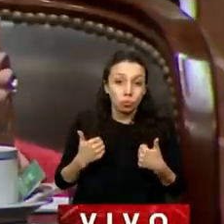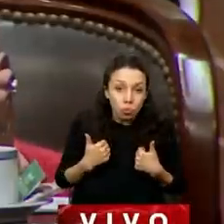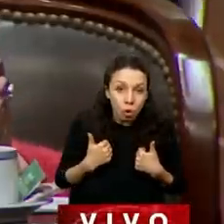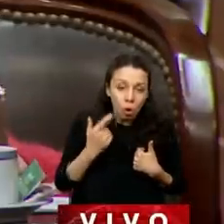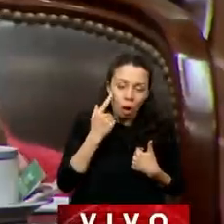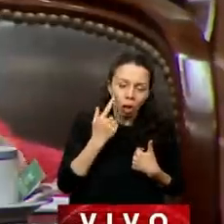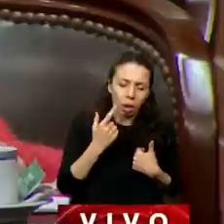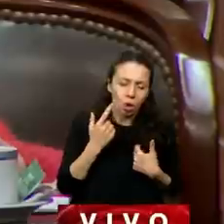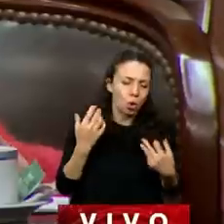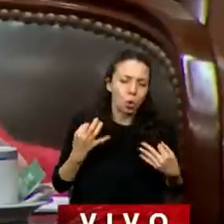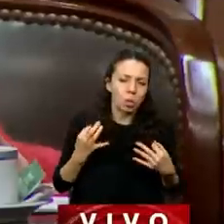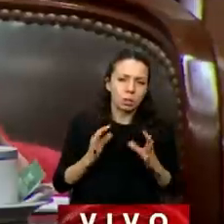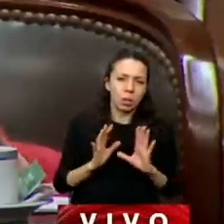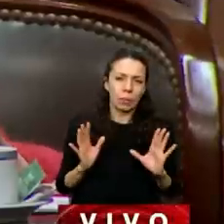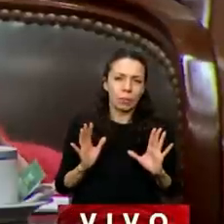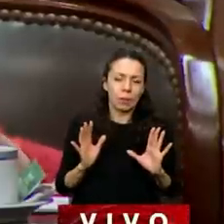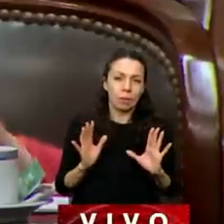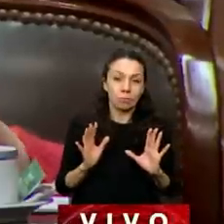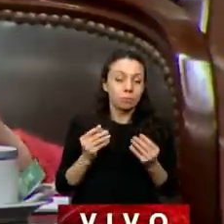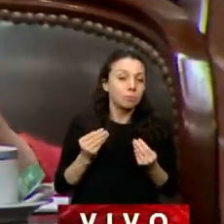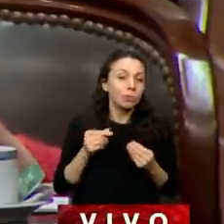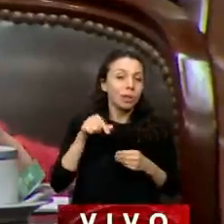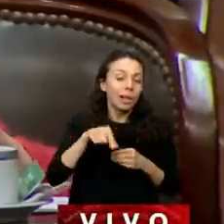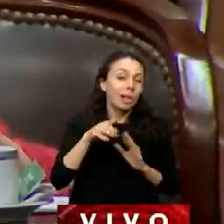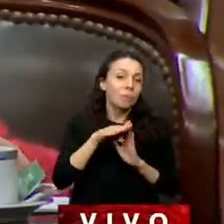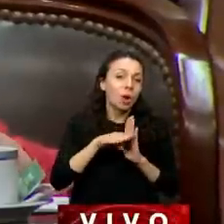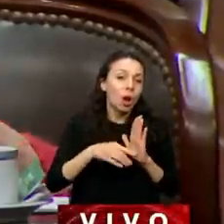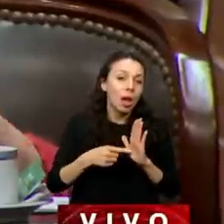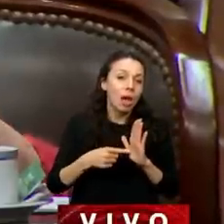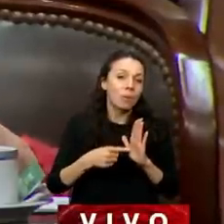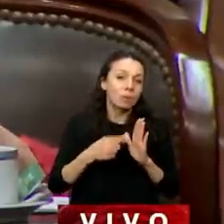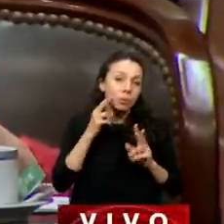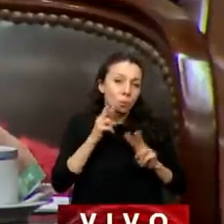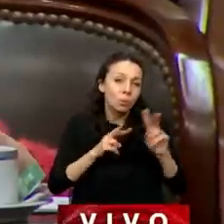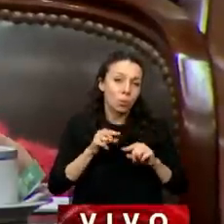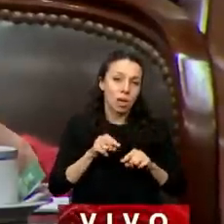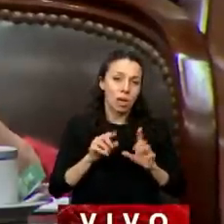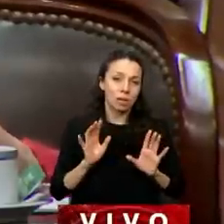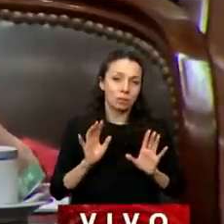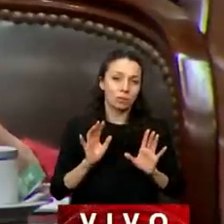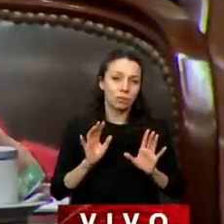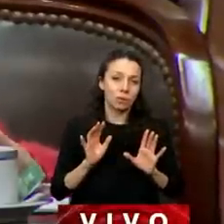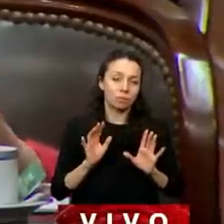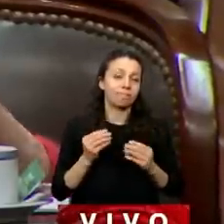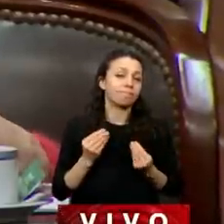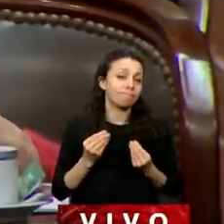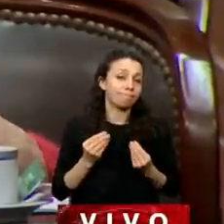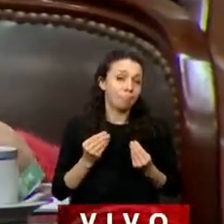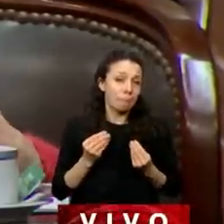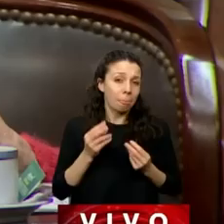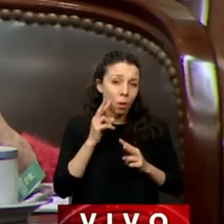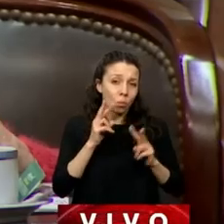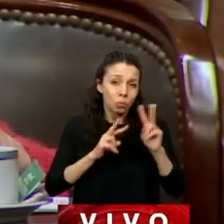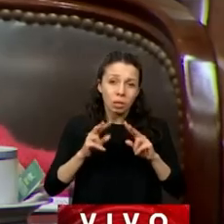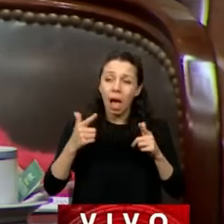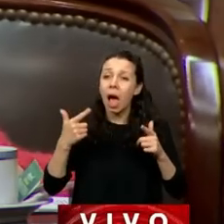todo bien, porque justamente este programa apunta a eso, apunta a que haya